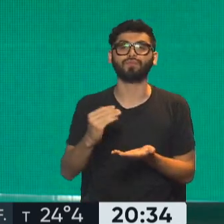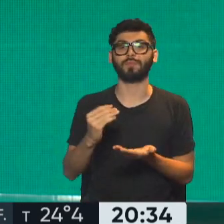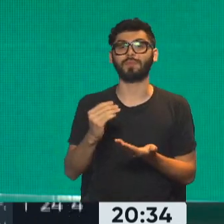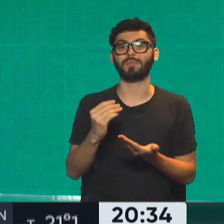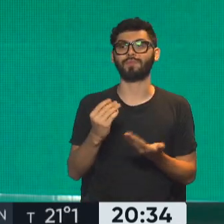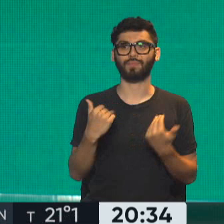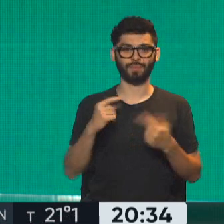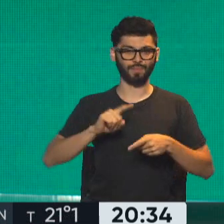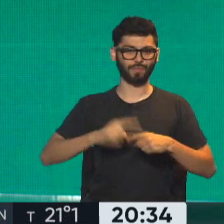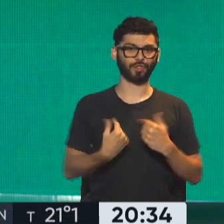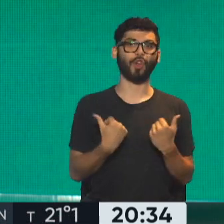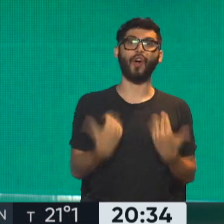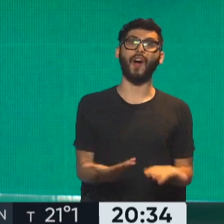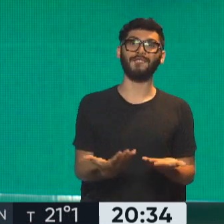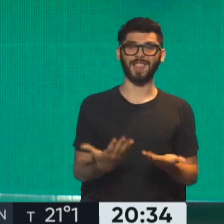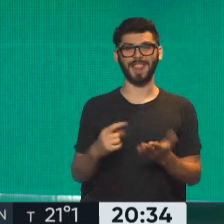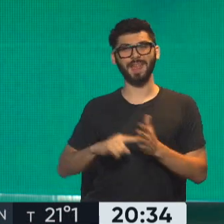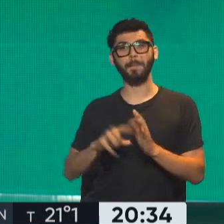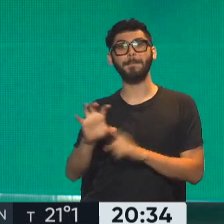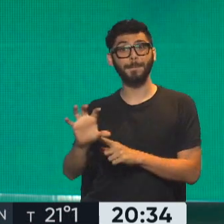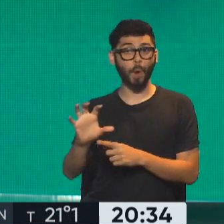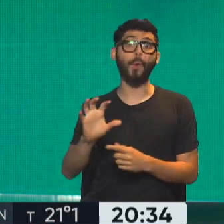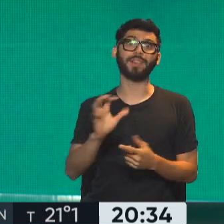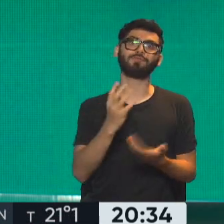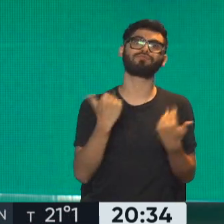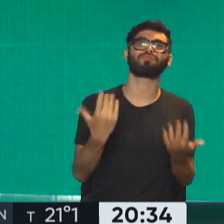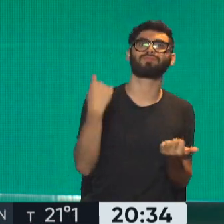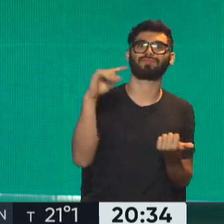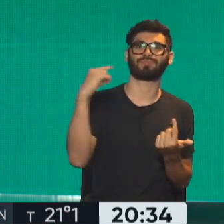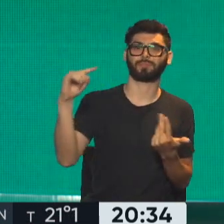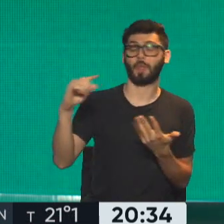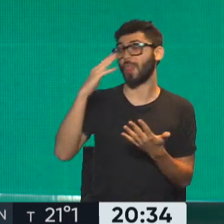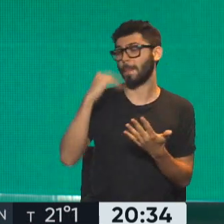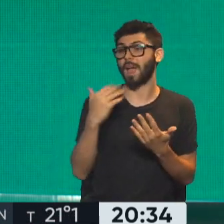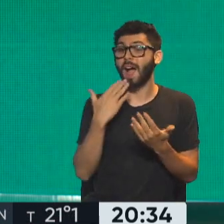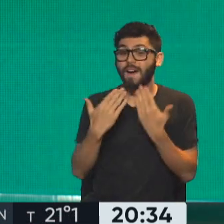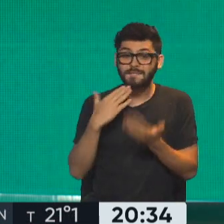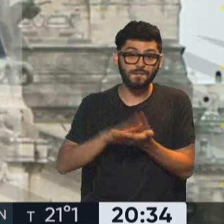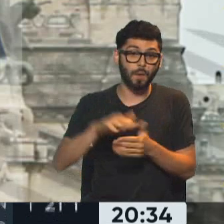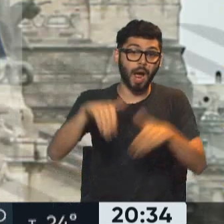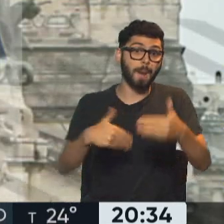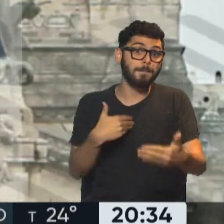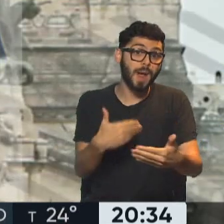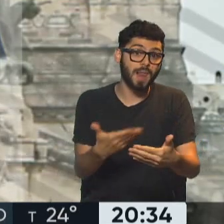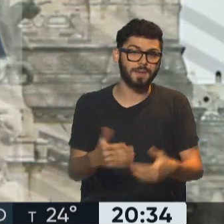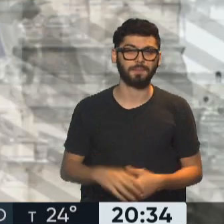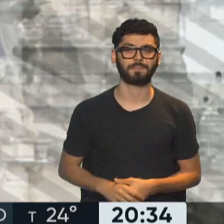de candidatos, candidatas en la provincia de Buenos Aires y ya nos quedamos analizando estos últimos días de campaña.